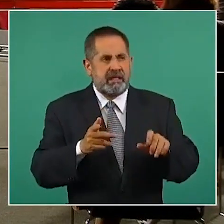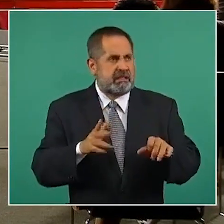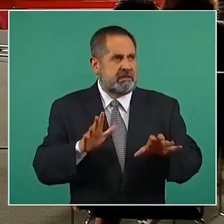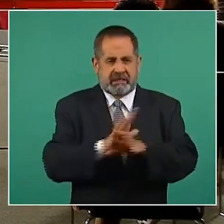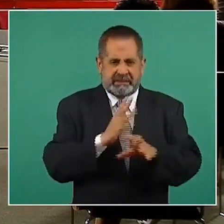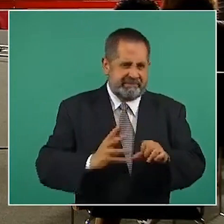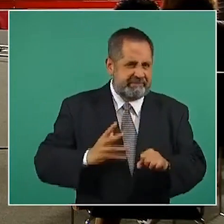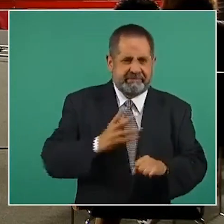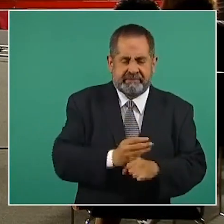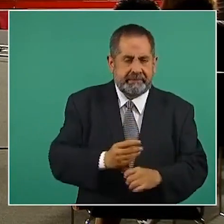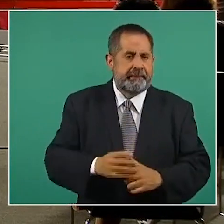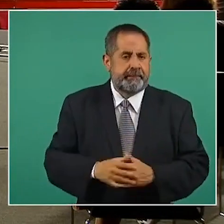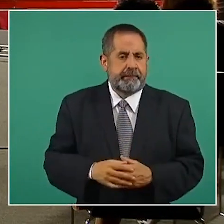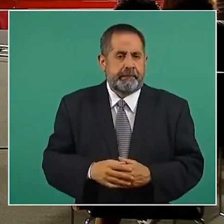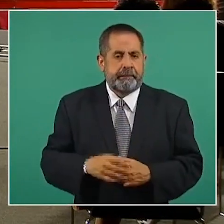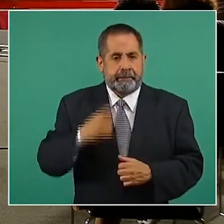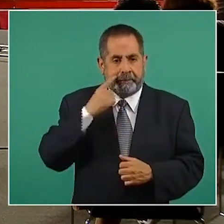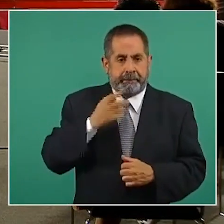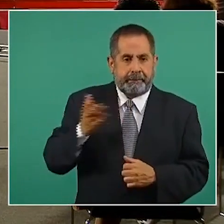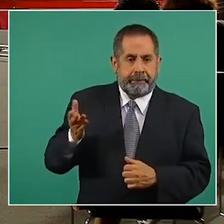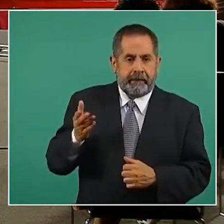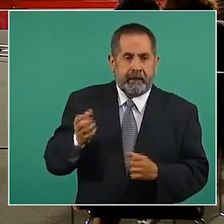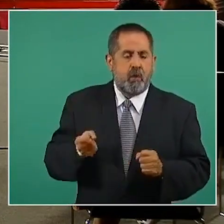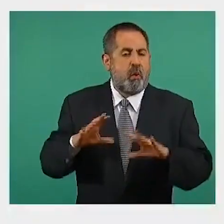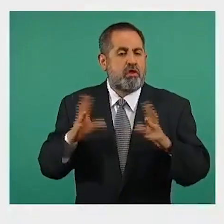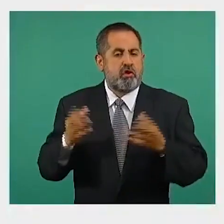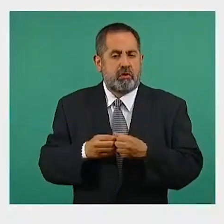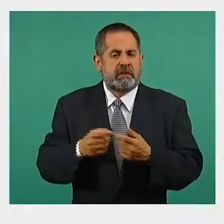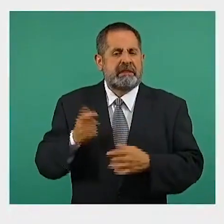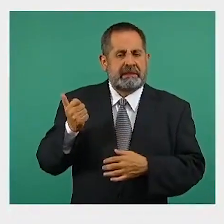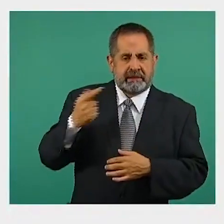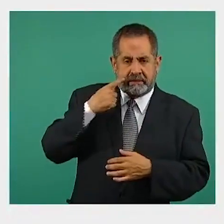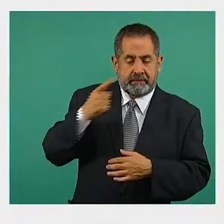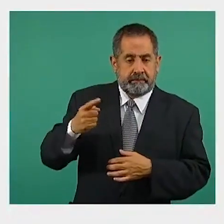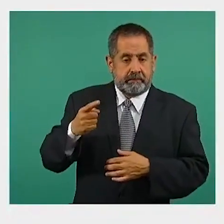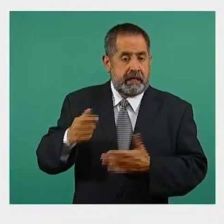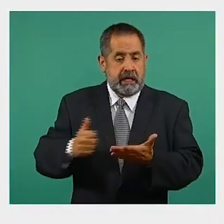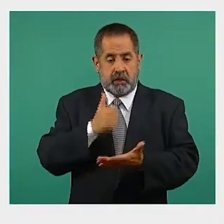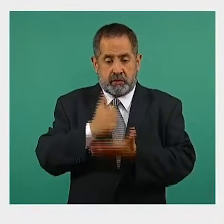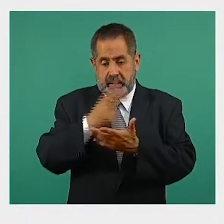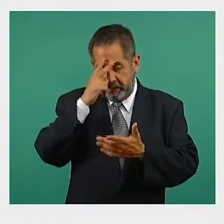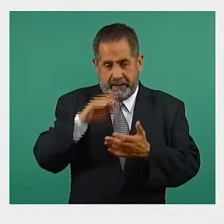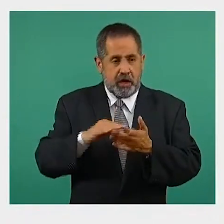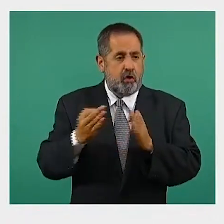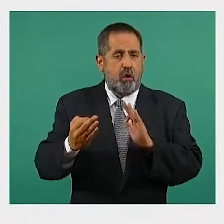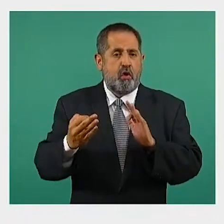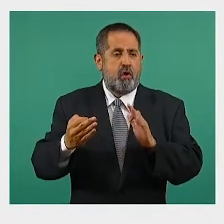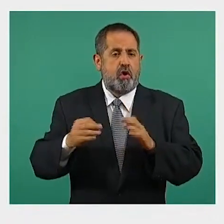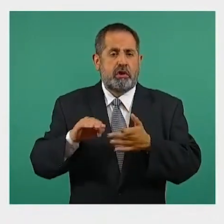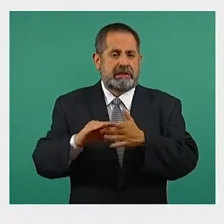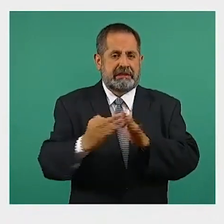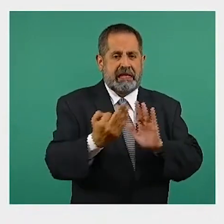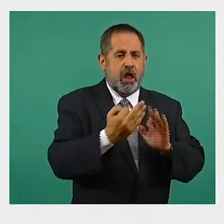por favor. En CINSAE constó básicamente divididos en la zona metropolitana epicentro de la pandemia y en los